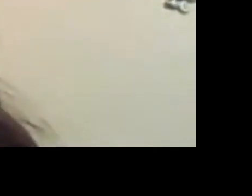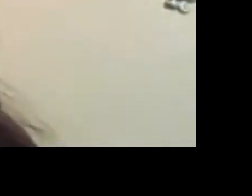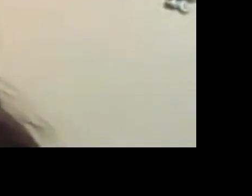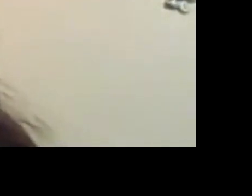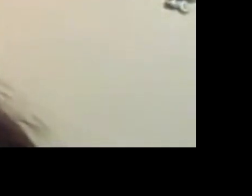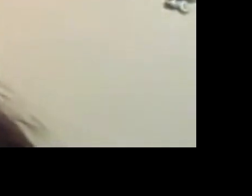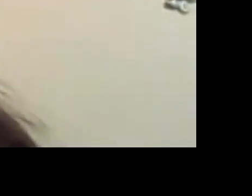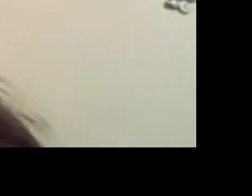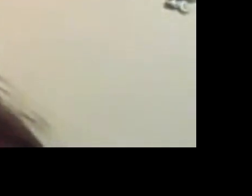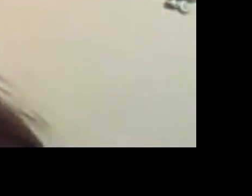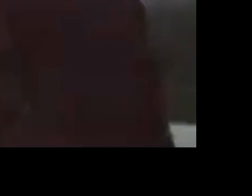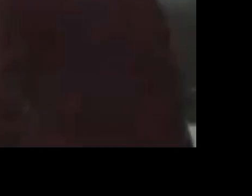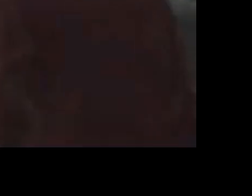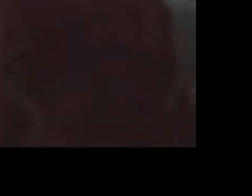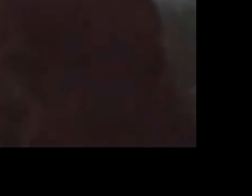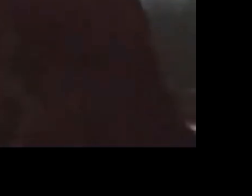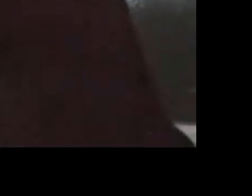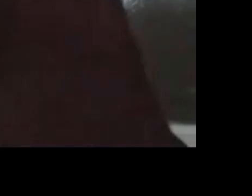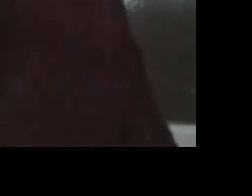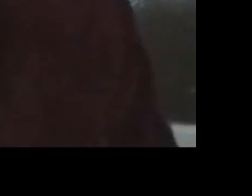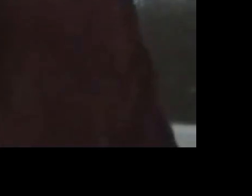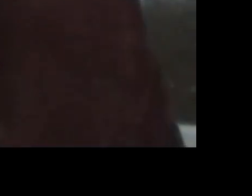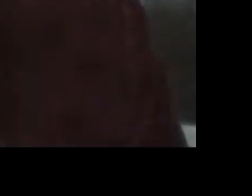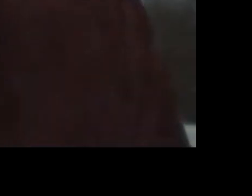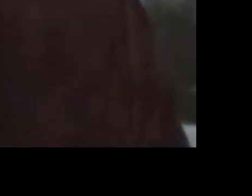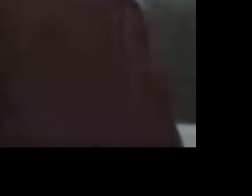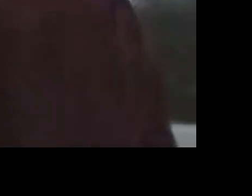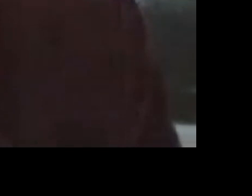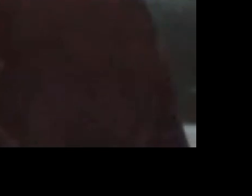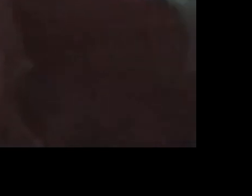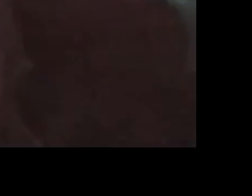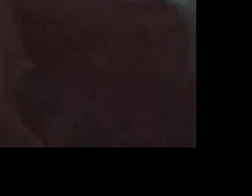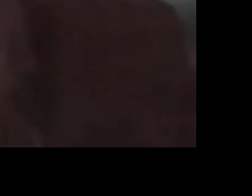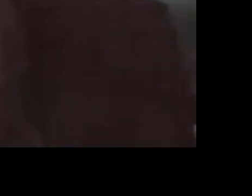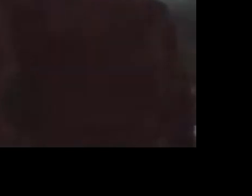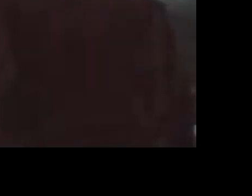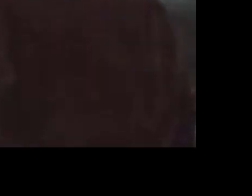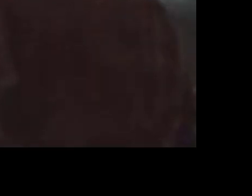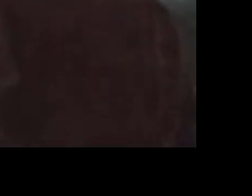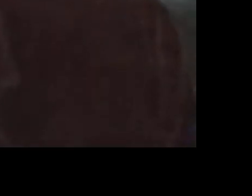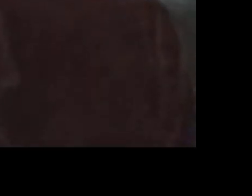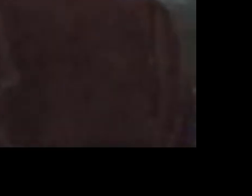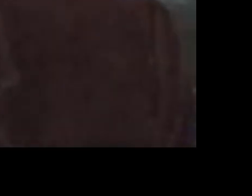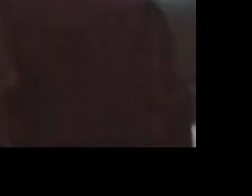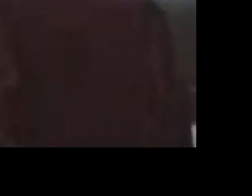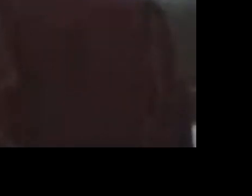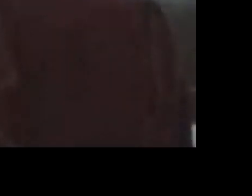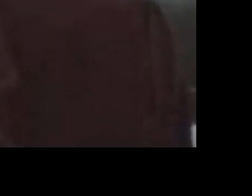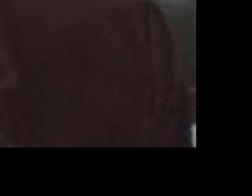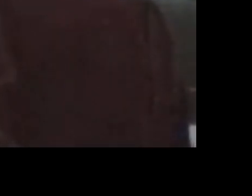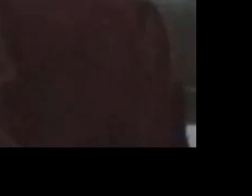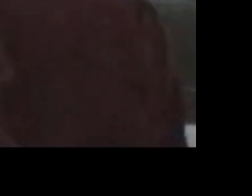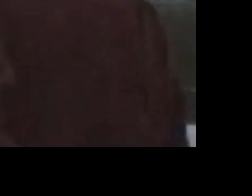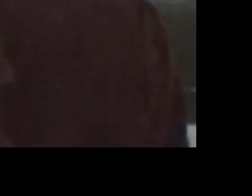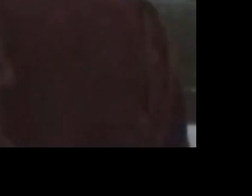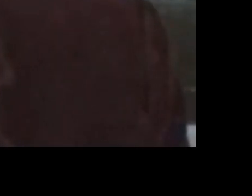informe? No, a ver, nosotros lo que tenemos que ver es la competencia profesional y técnica